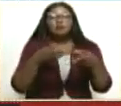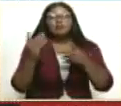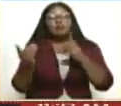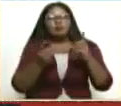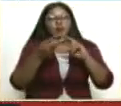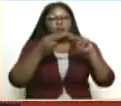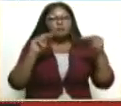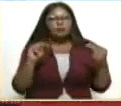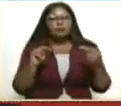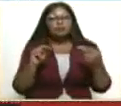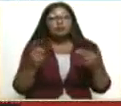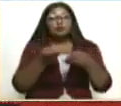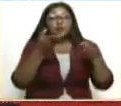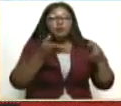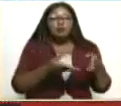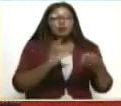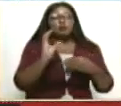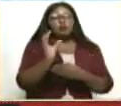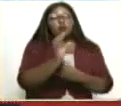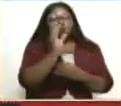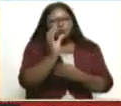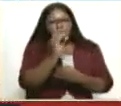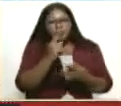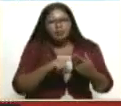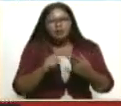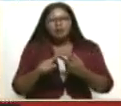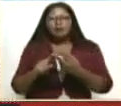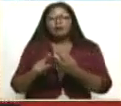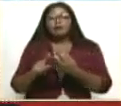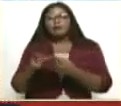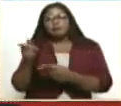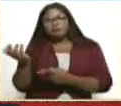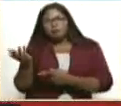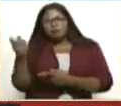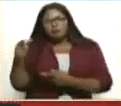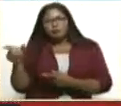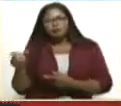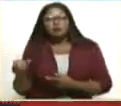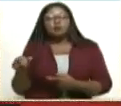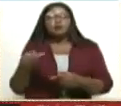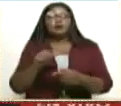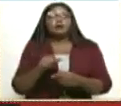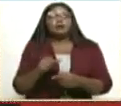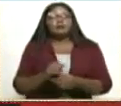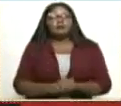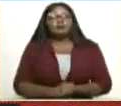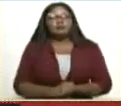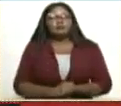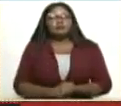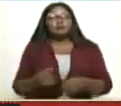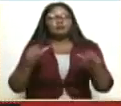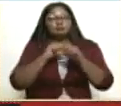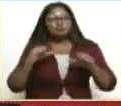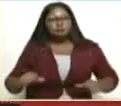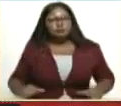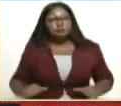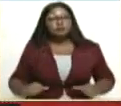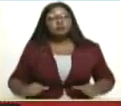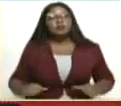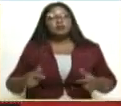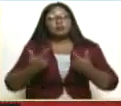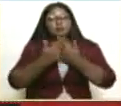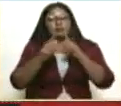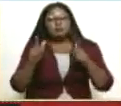Paz entre el Gobierno de la República de Colombia y el Ejército de Liberación Nacional, ELN, a cargo de Roberto